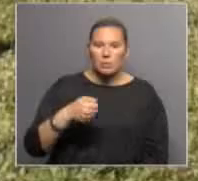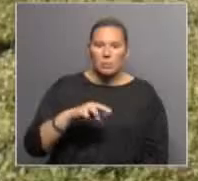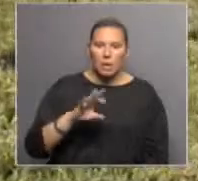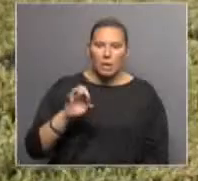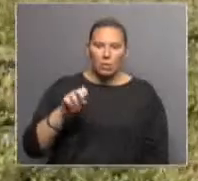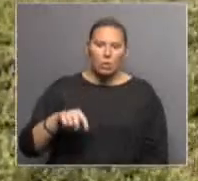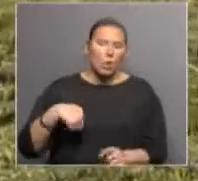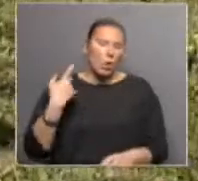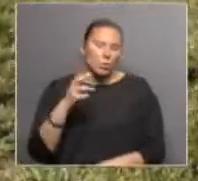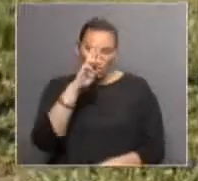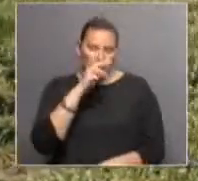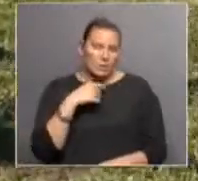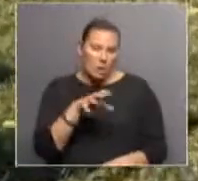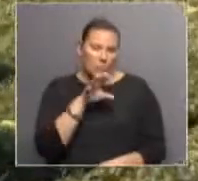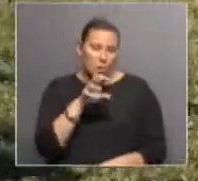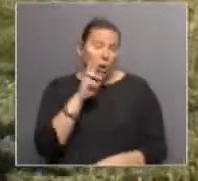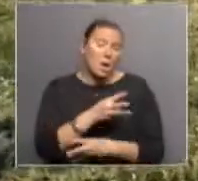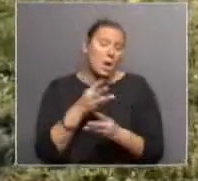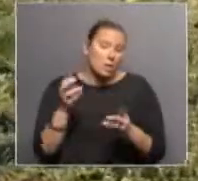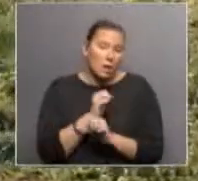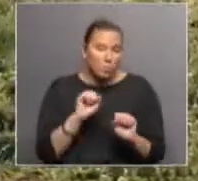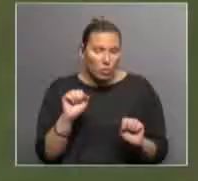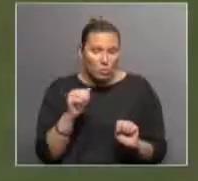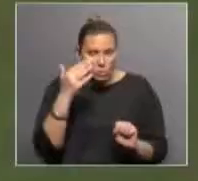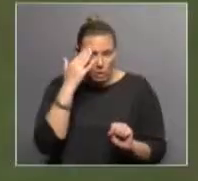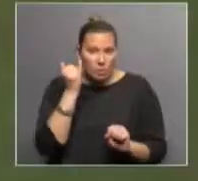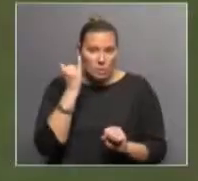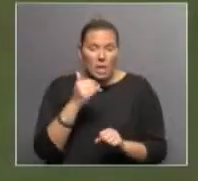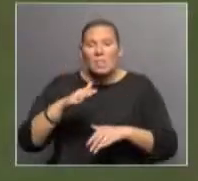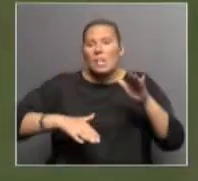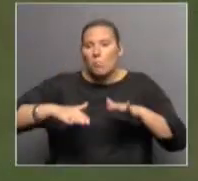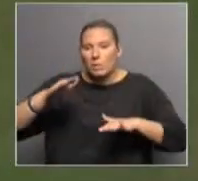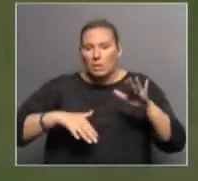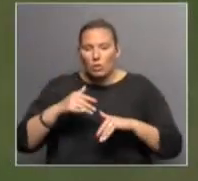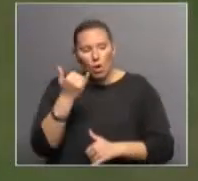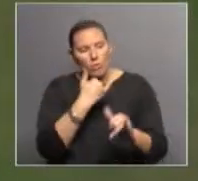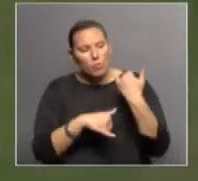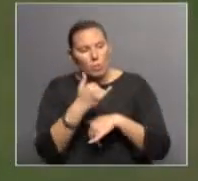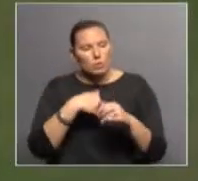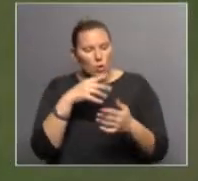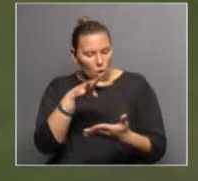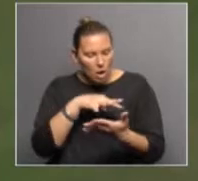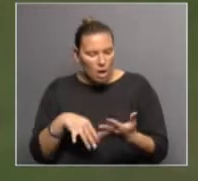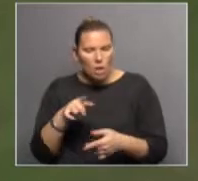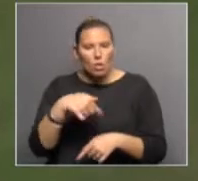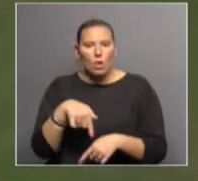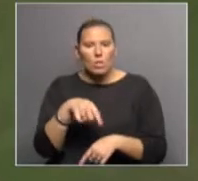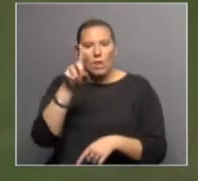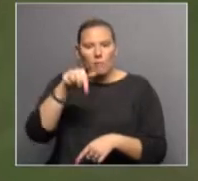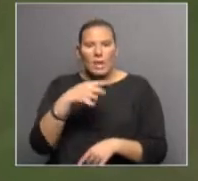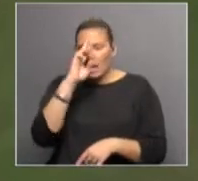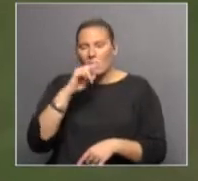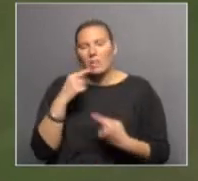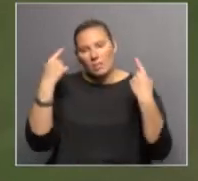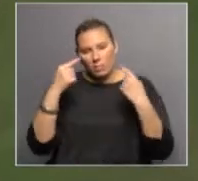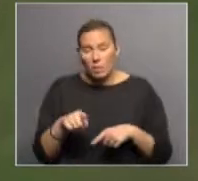otros. Si uno ve la visión general, lo que sí podemos sacar en conclusión es que dependiendo de la fuente, es la raza que aparecen.